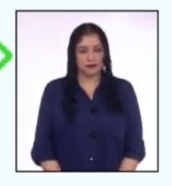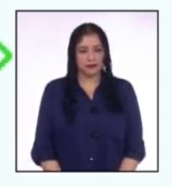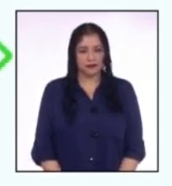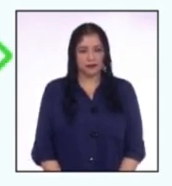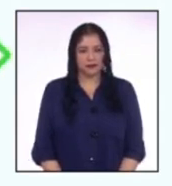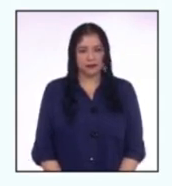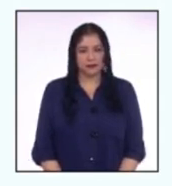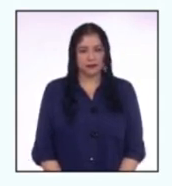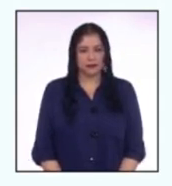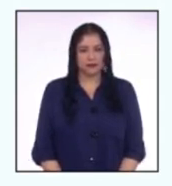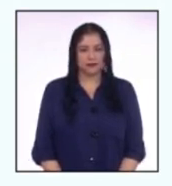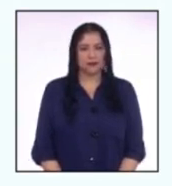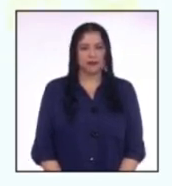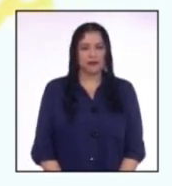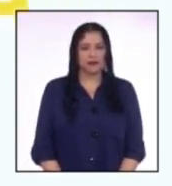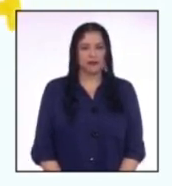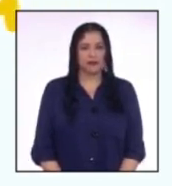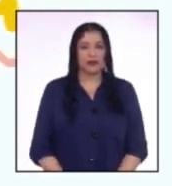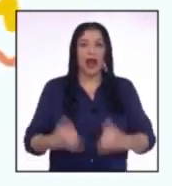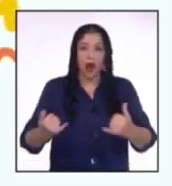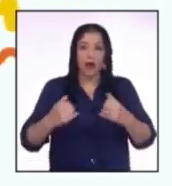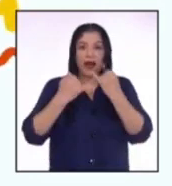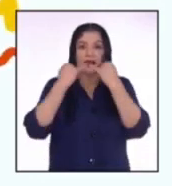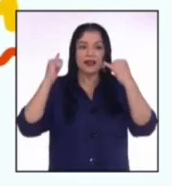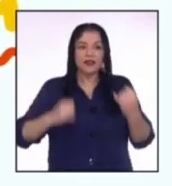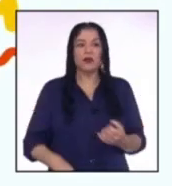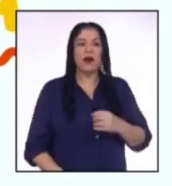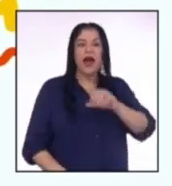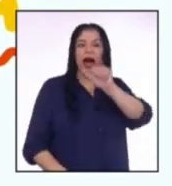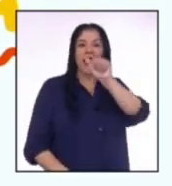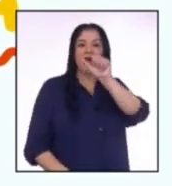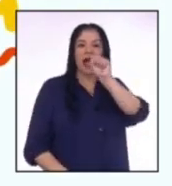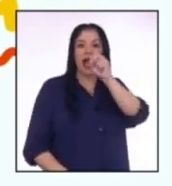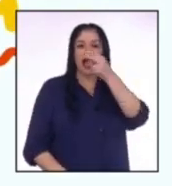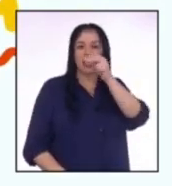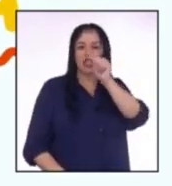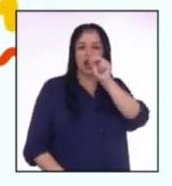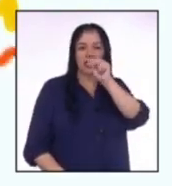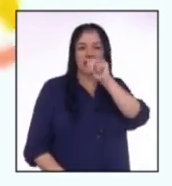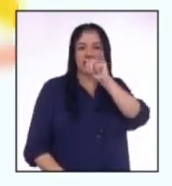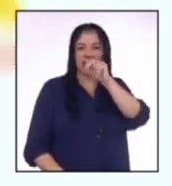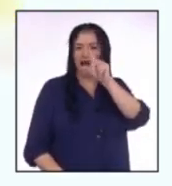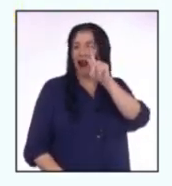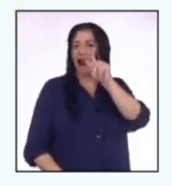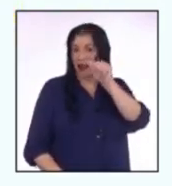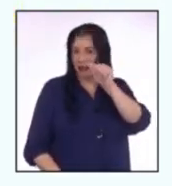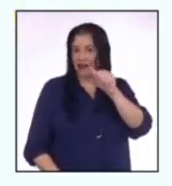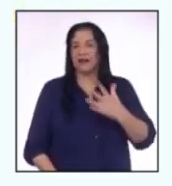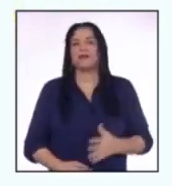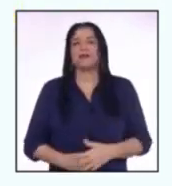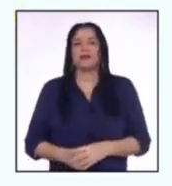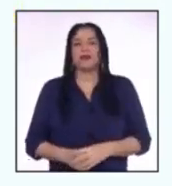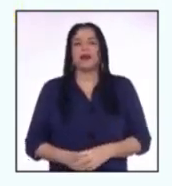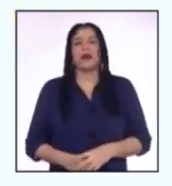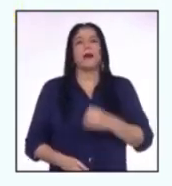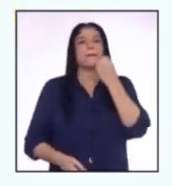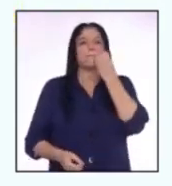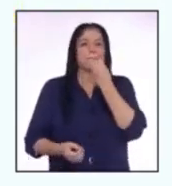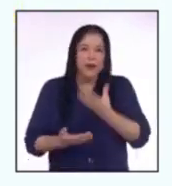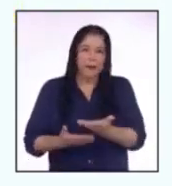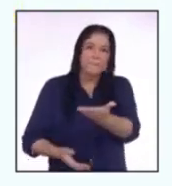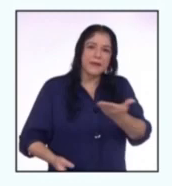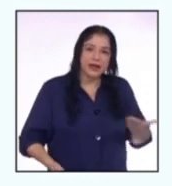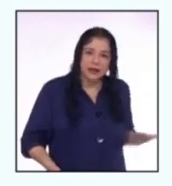ya ya muy ahora escuchamos nuestro saludo en sangin el capital de